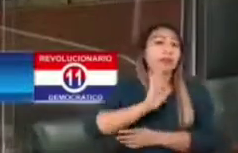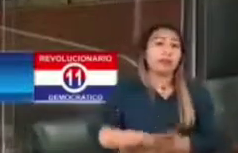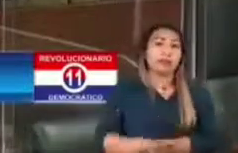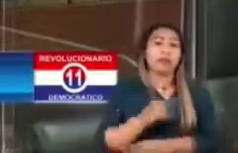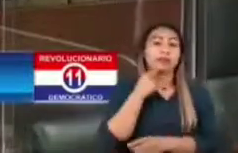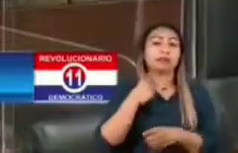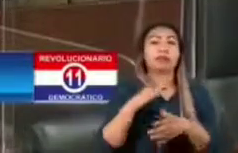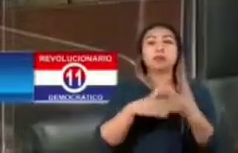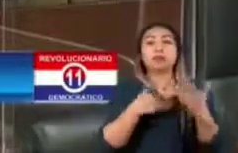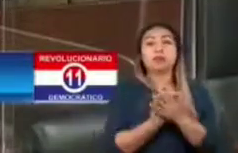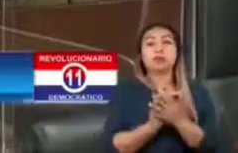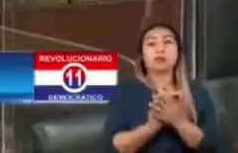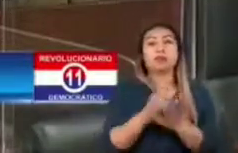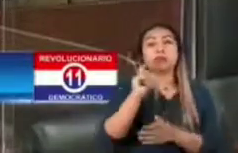gobiernos y no lo vamos a aceptar